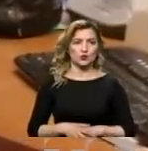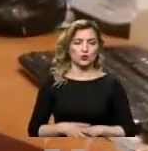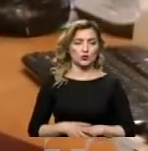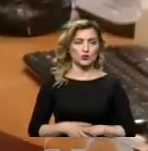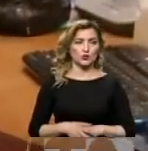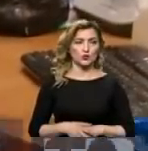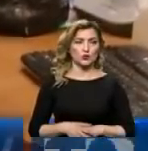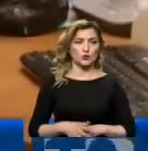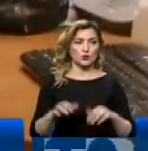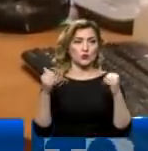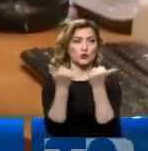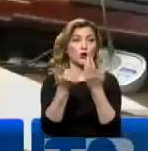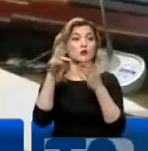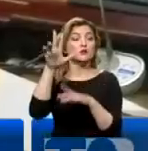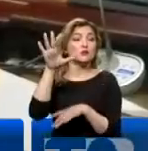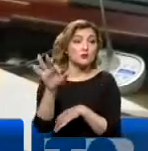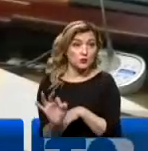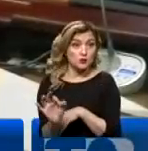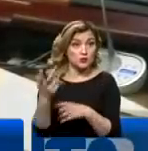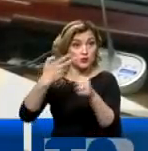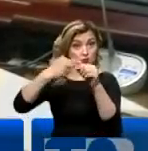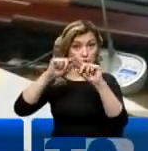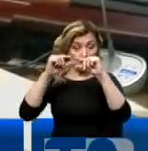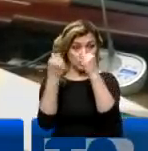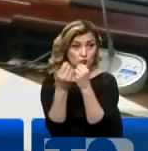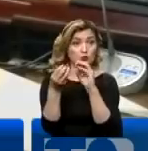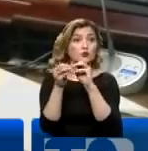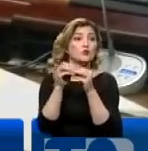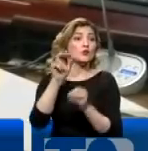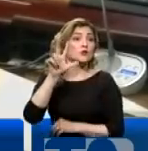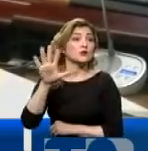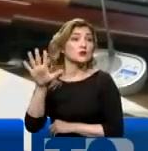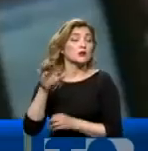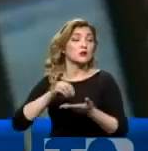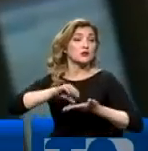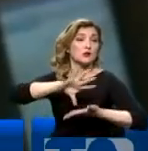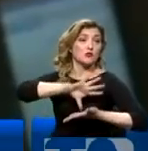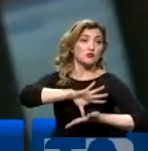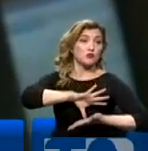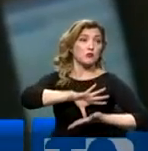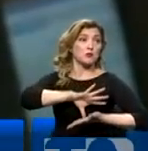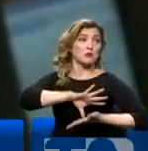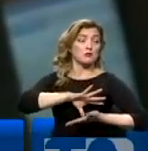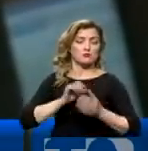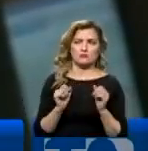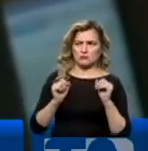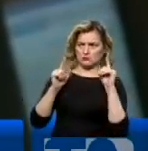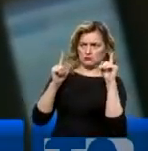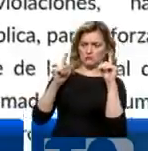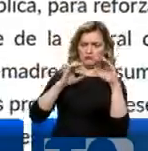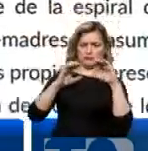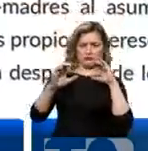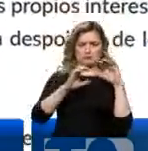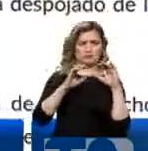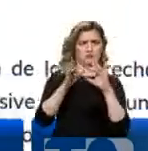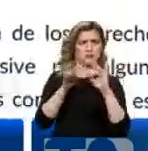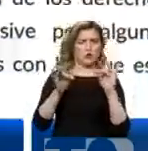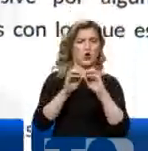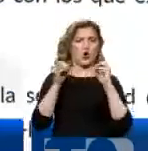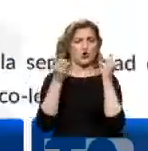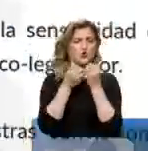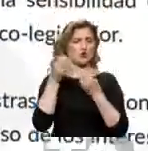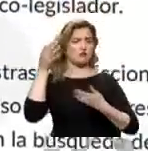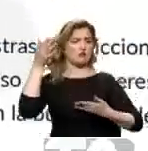Los 39 legisladores que son parte del bloque de Alianza País en la Asamblea recibieron con sorpresa el comunicado que su propia